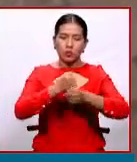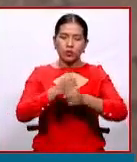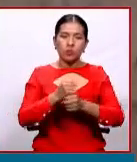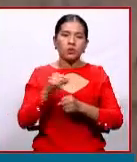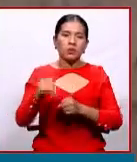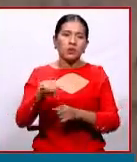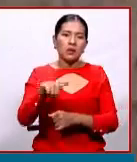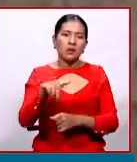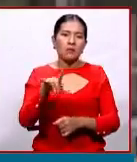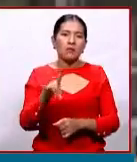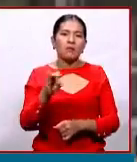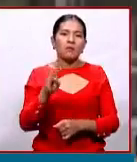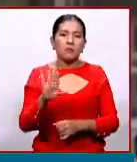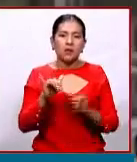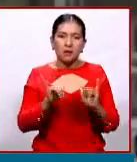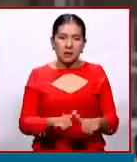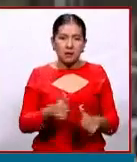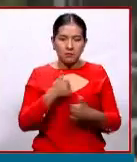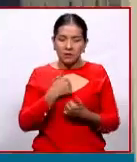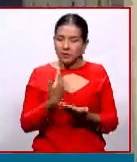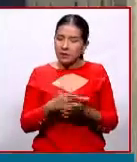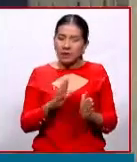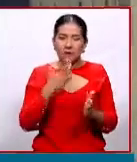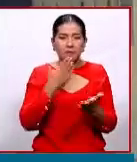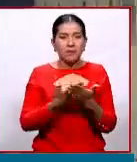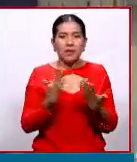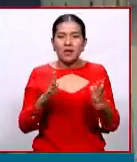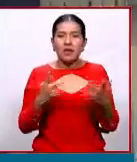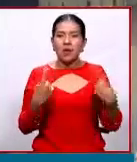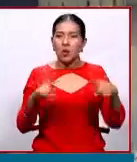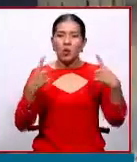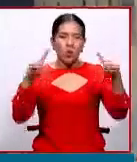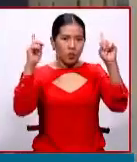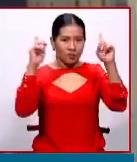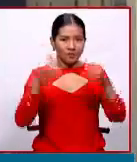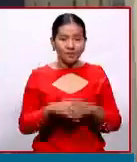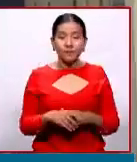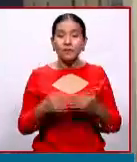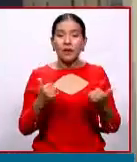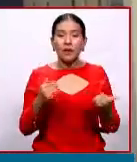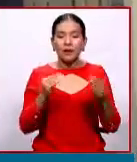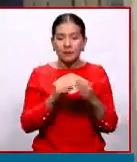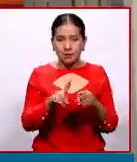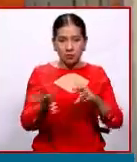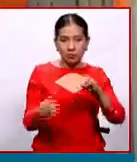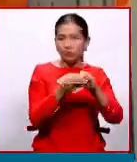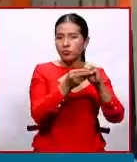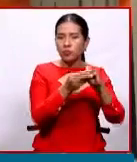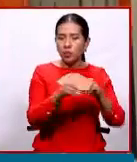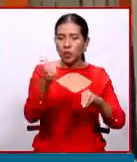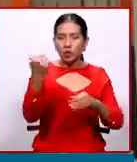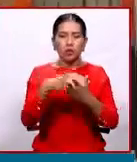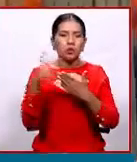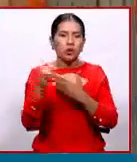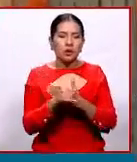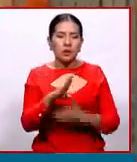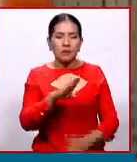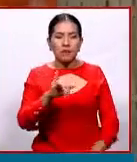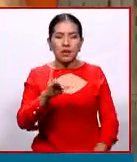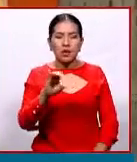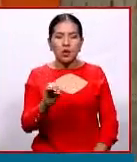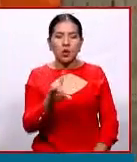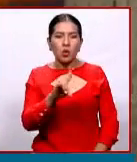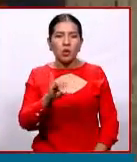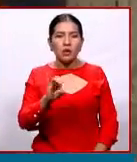nacional y bueno, ese también es un logro. Adicionalmente a esto, evidentemente viene el proyecto de biodiesel, que es